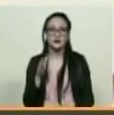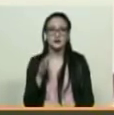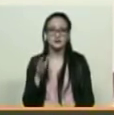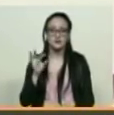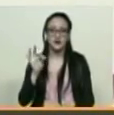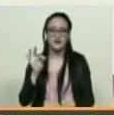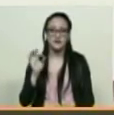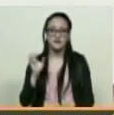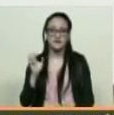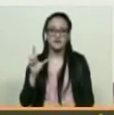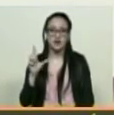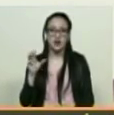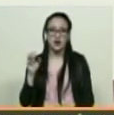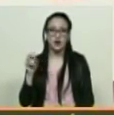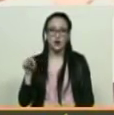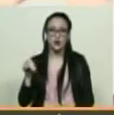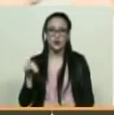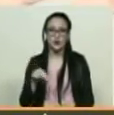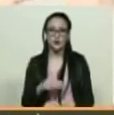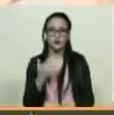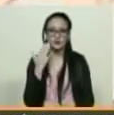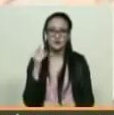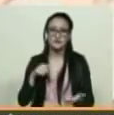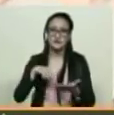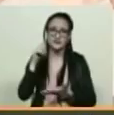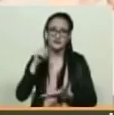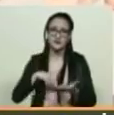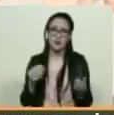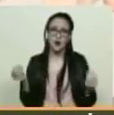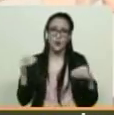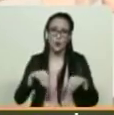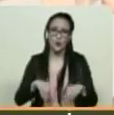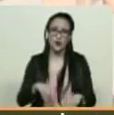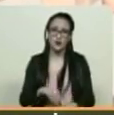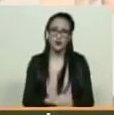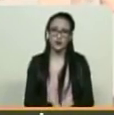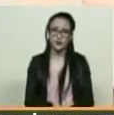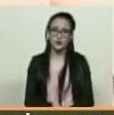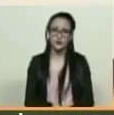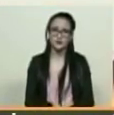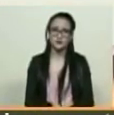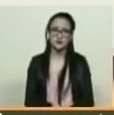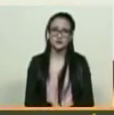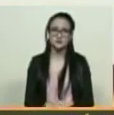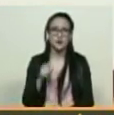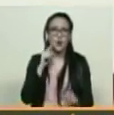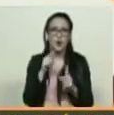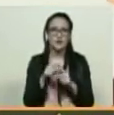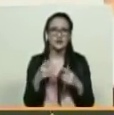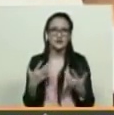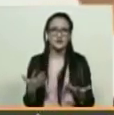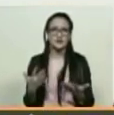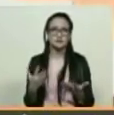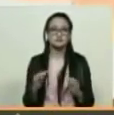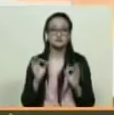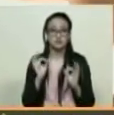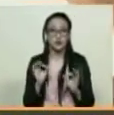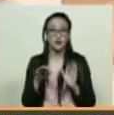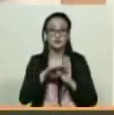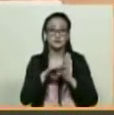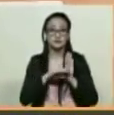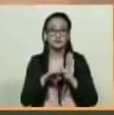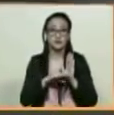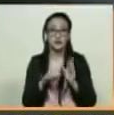a través de las cámaras de Venezolana de Televisión la firma de este acuerdo que tiene como objetivo la afirmación de las